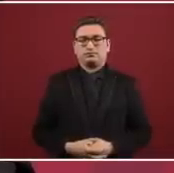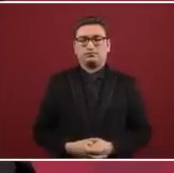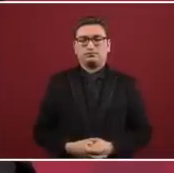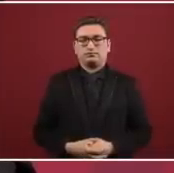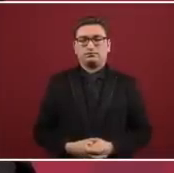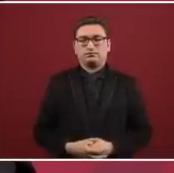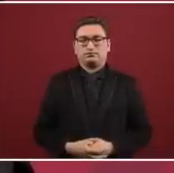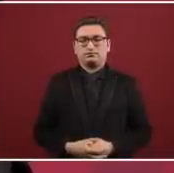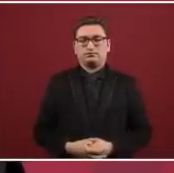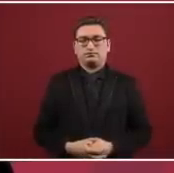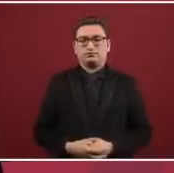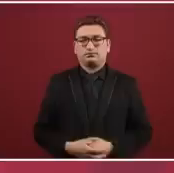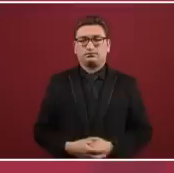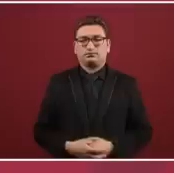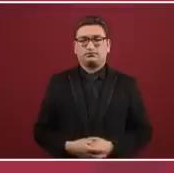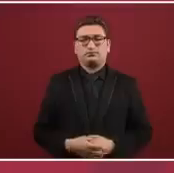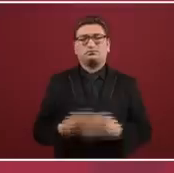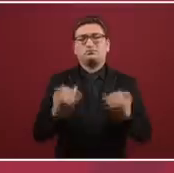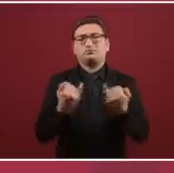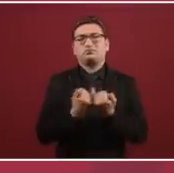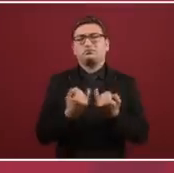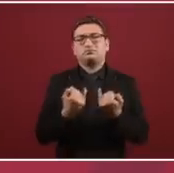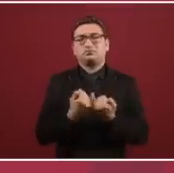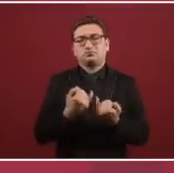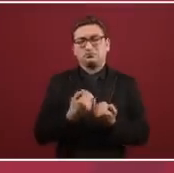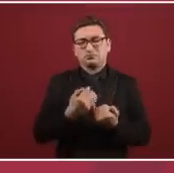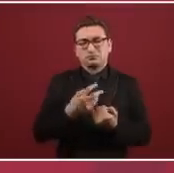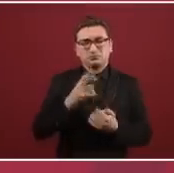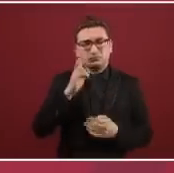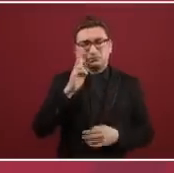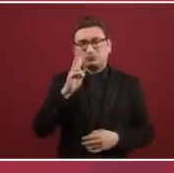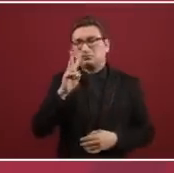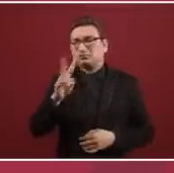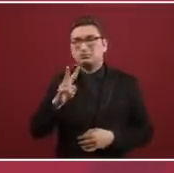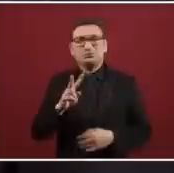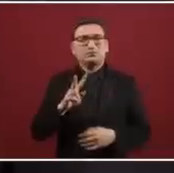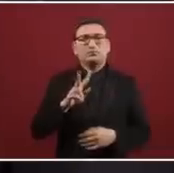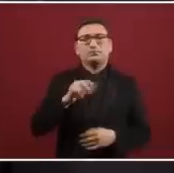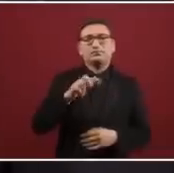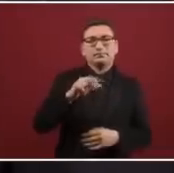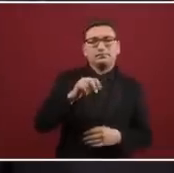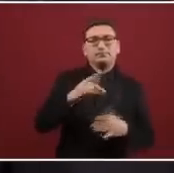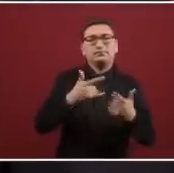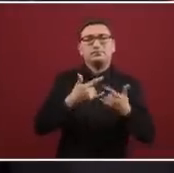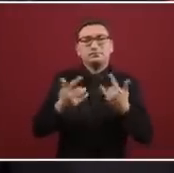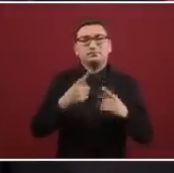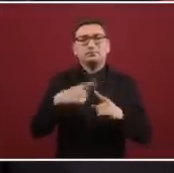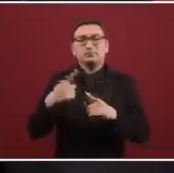gustan mucho las series esas donde los que se portan mal